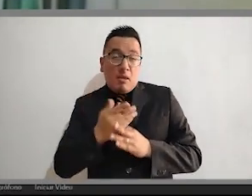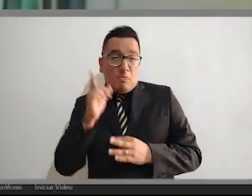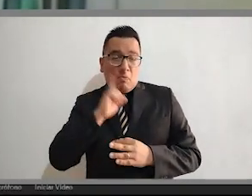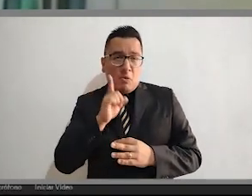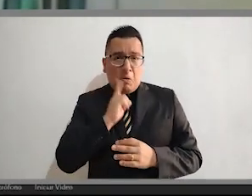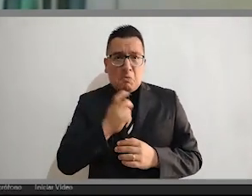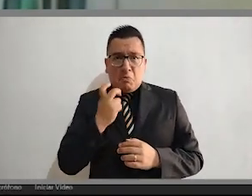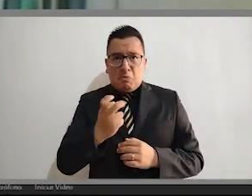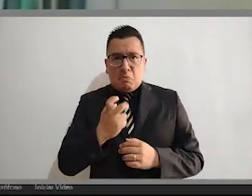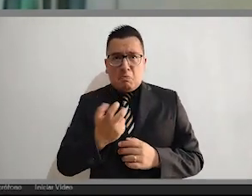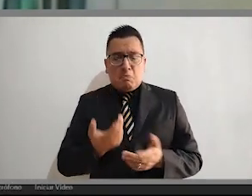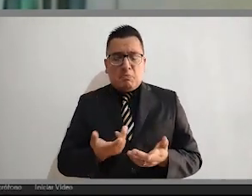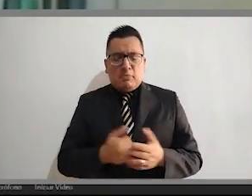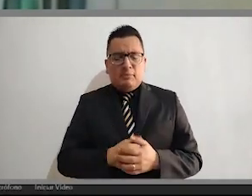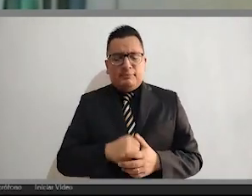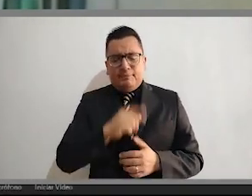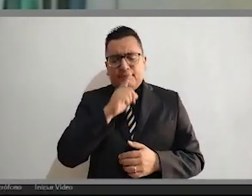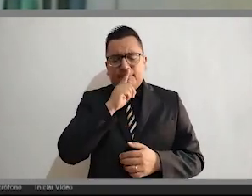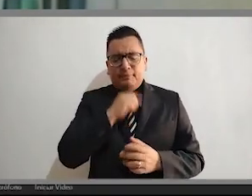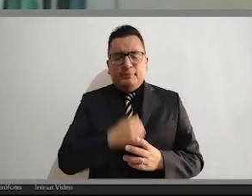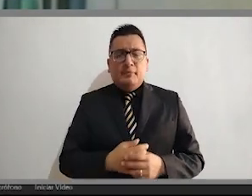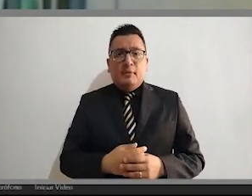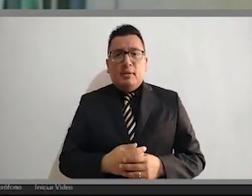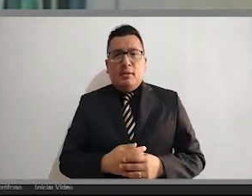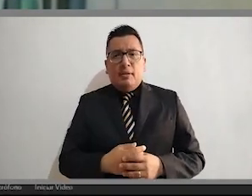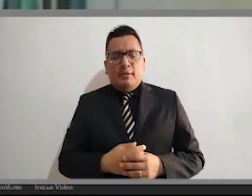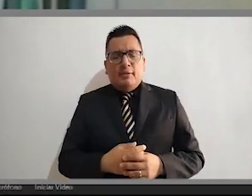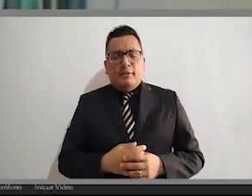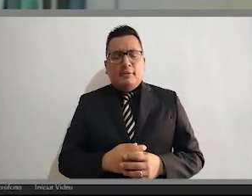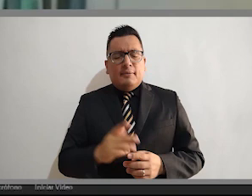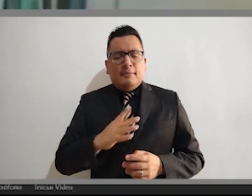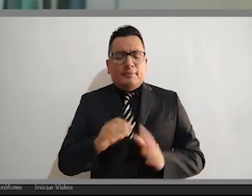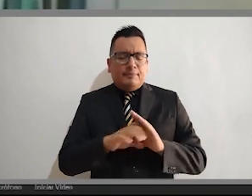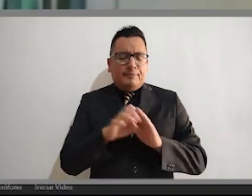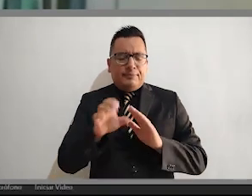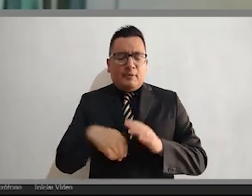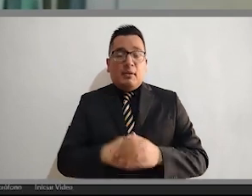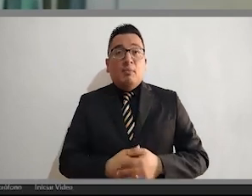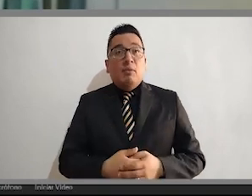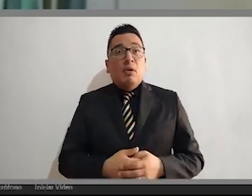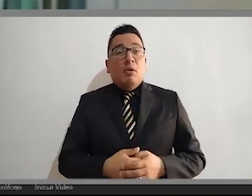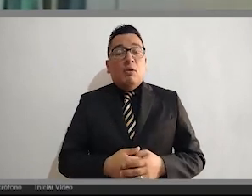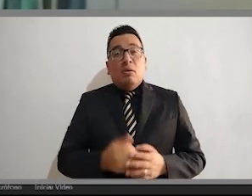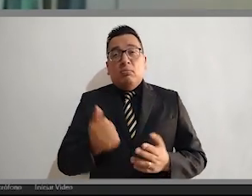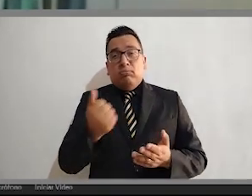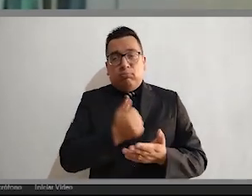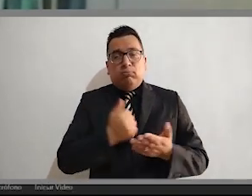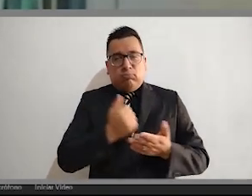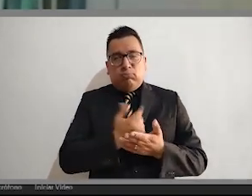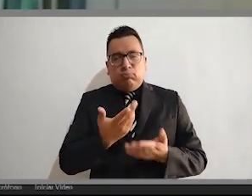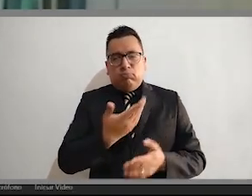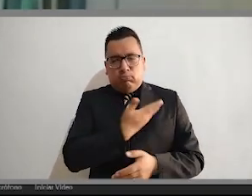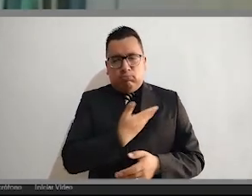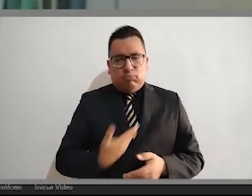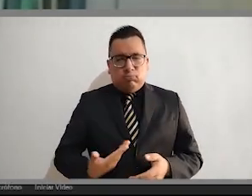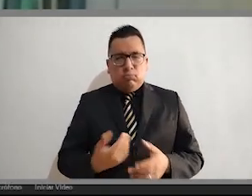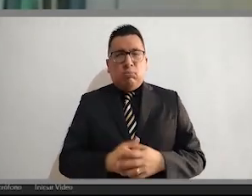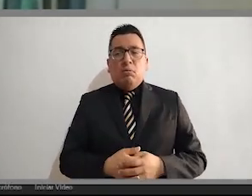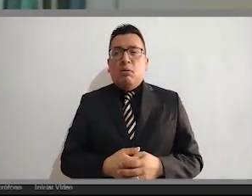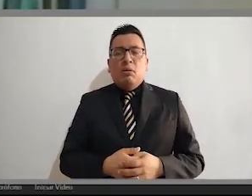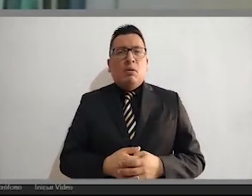órganos colegiados, ¿no?, de representación popular, ayuntamientos, diputaciones